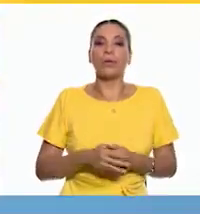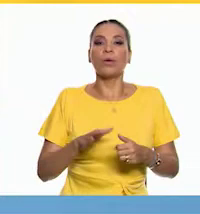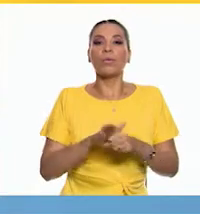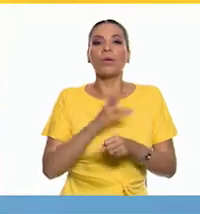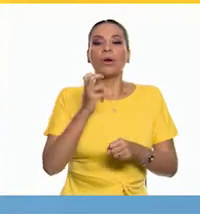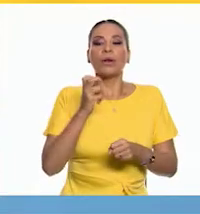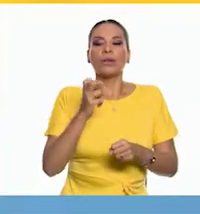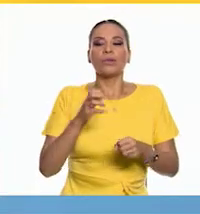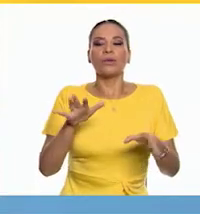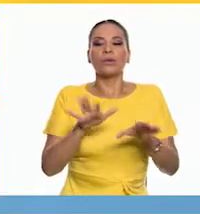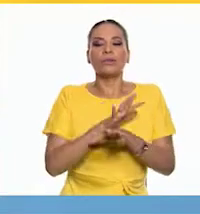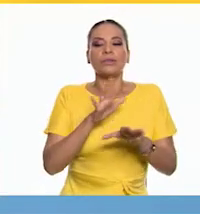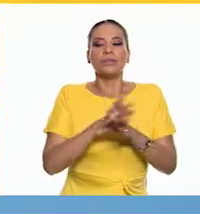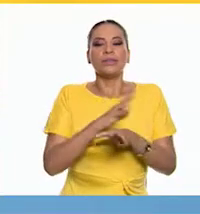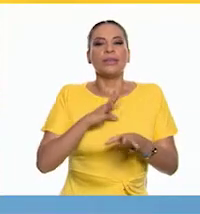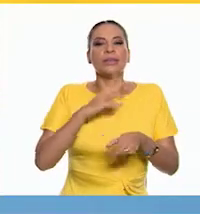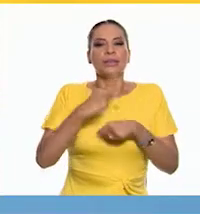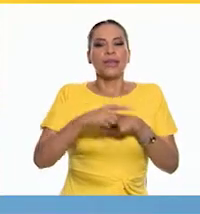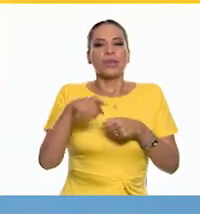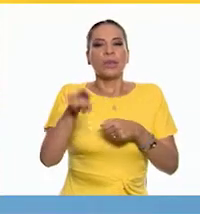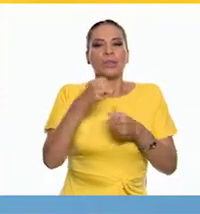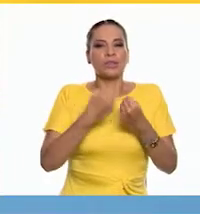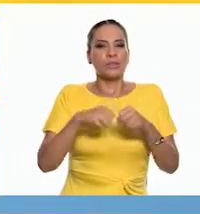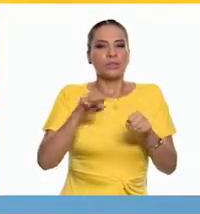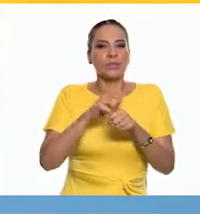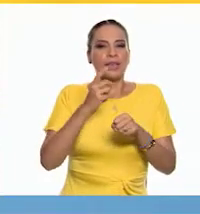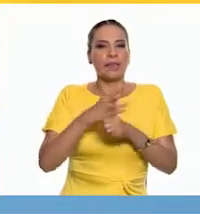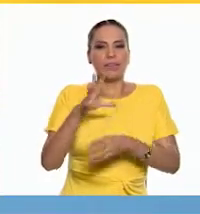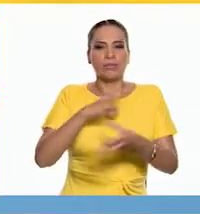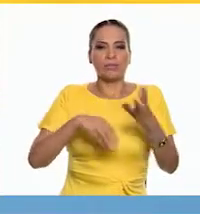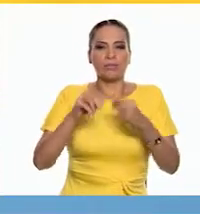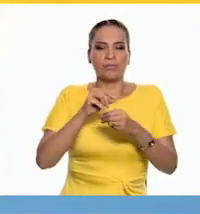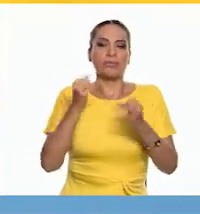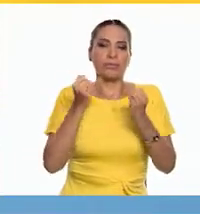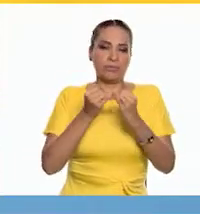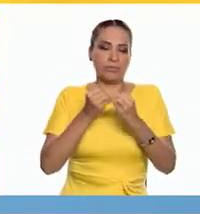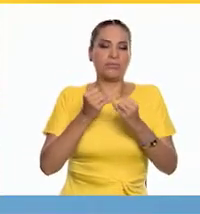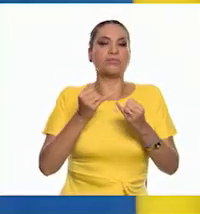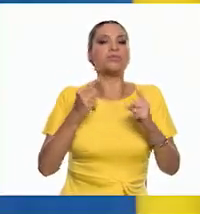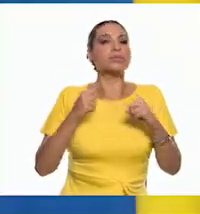Entonces las reformas afectaron a la sociedad en general, incluyendo a la Iglesia, ¿no?